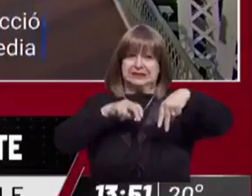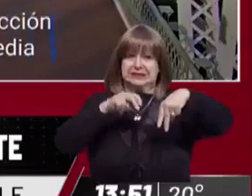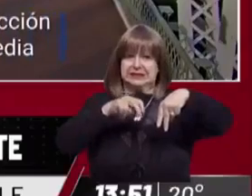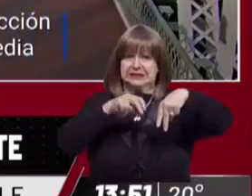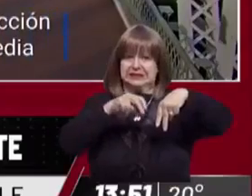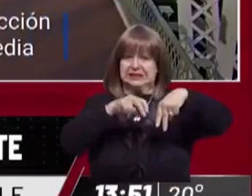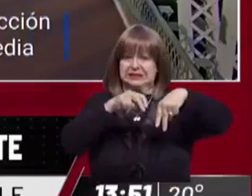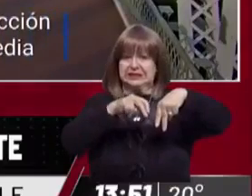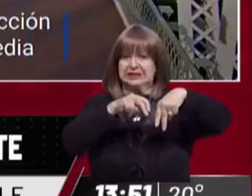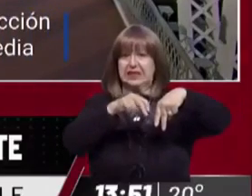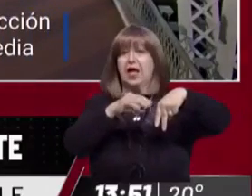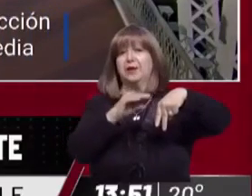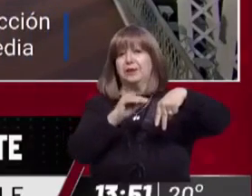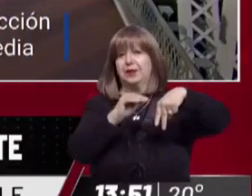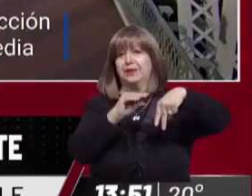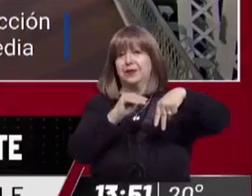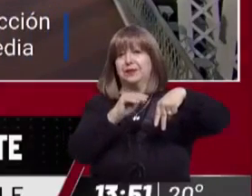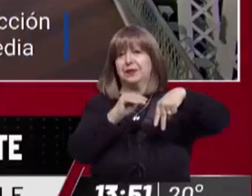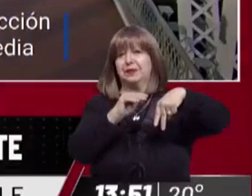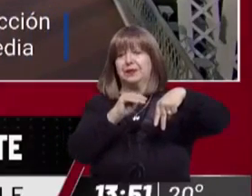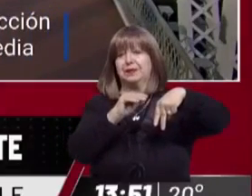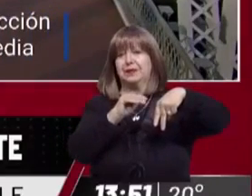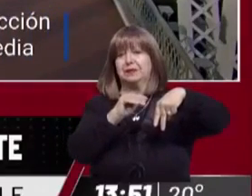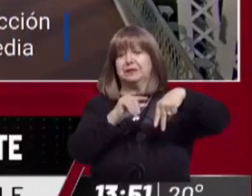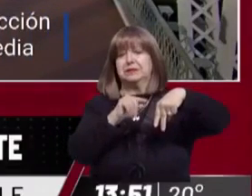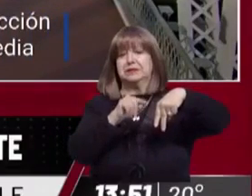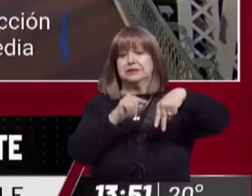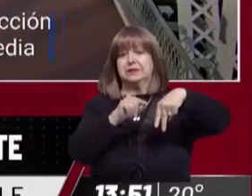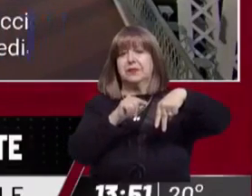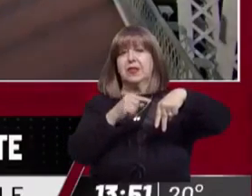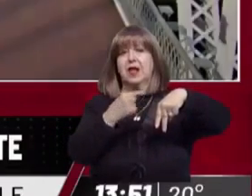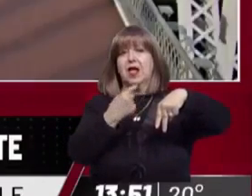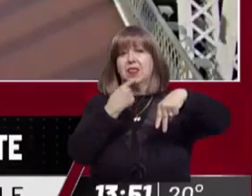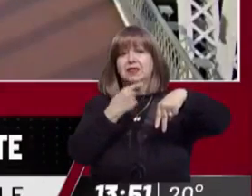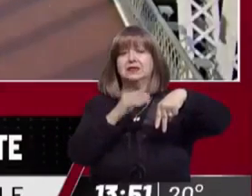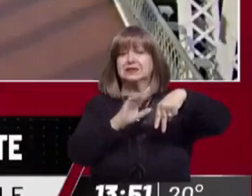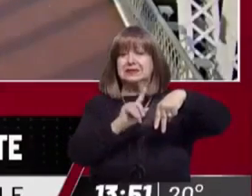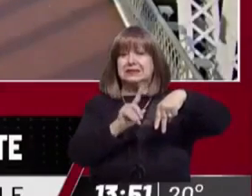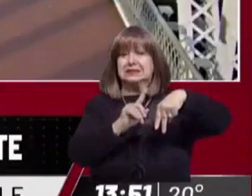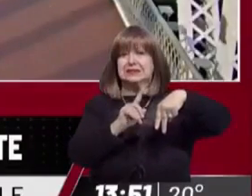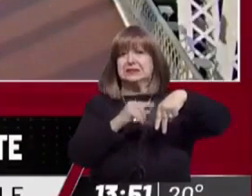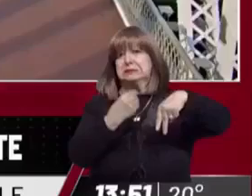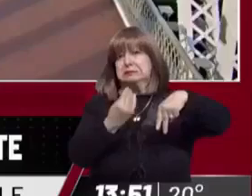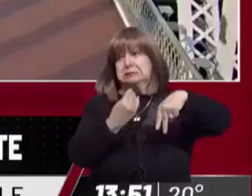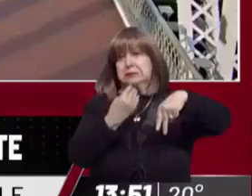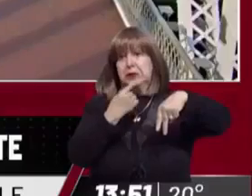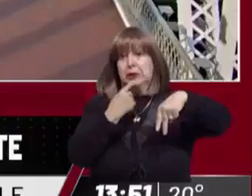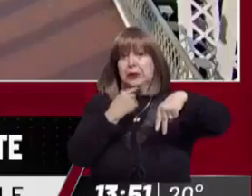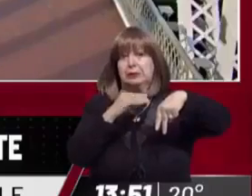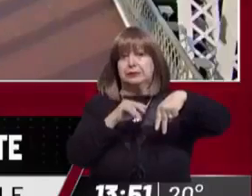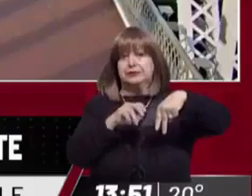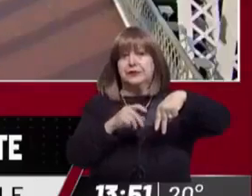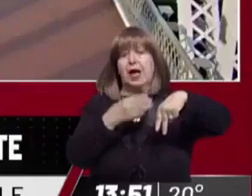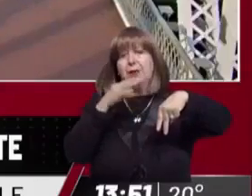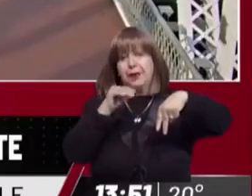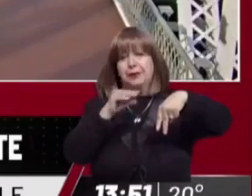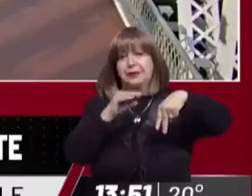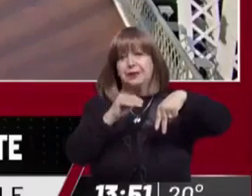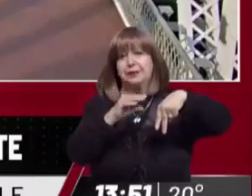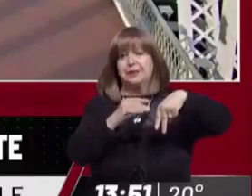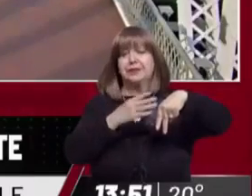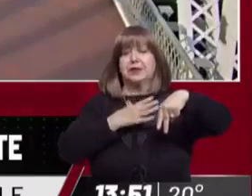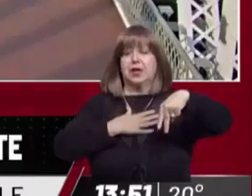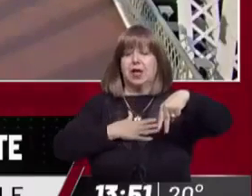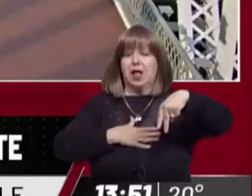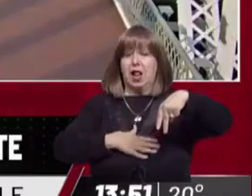acercó hasta hasta esta mujer y eh lo que hizo directamente fue empezar a hablarle con